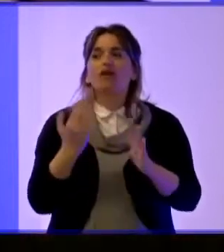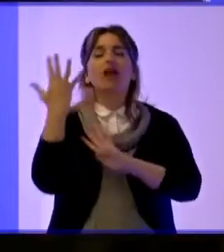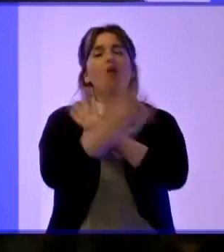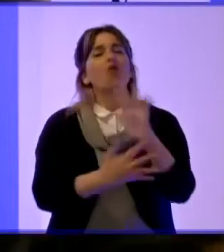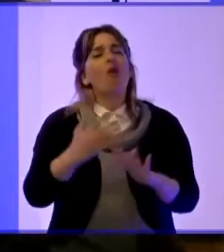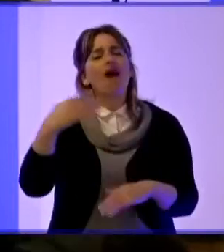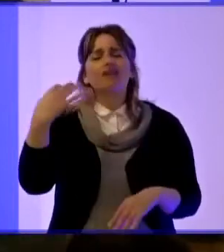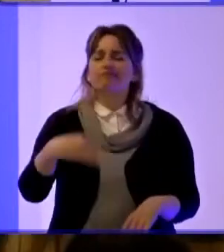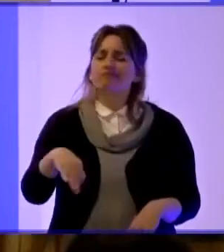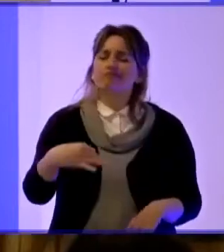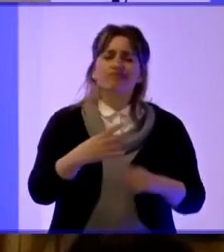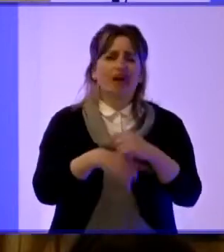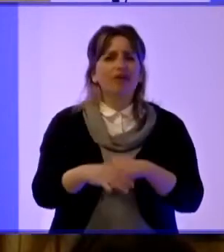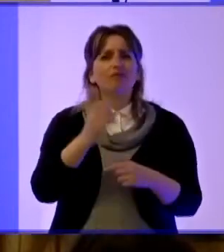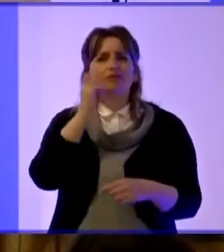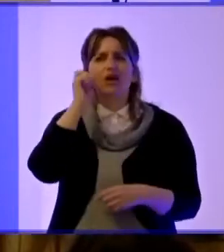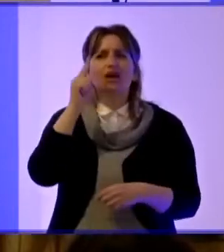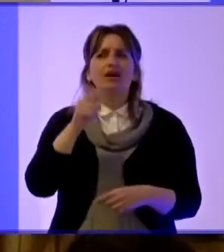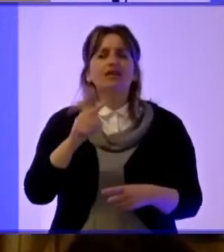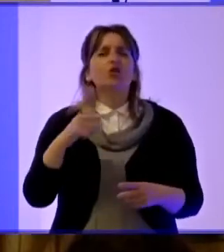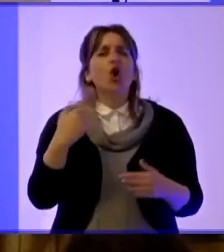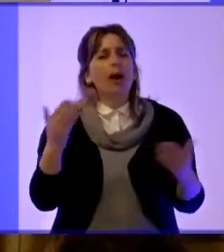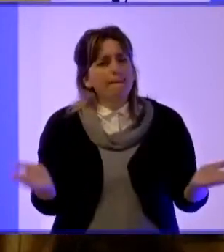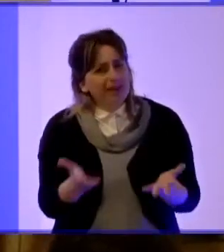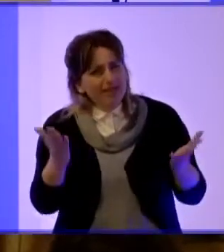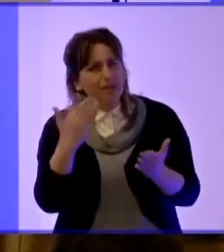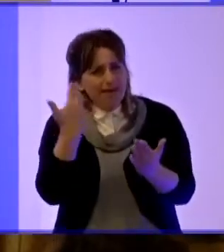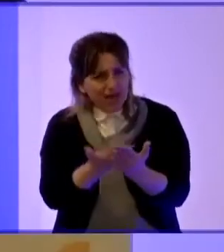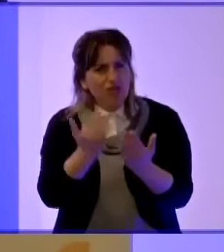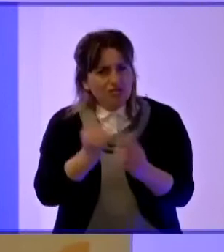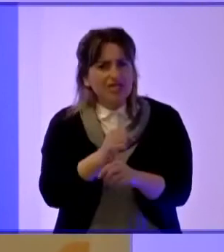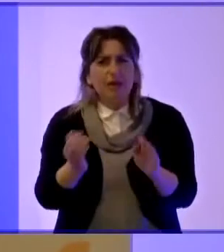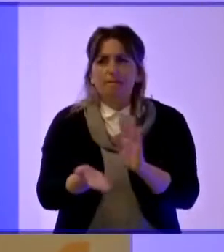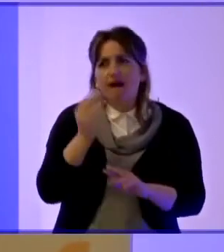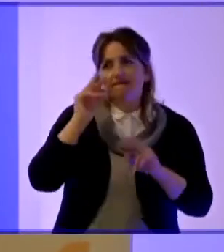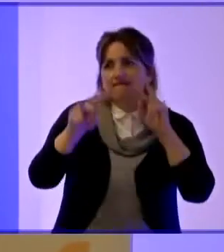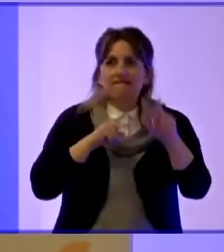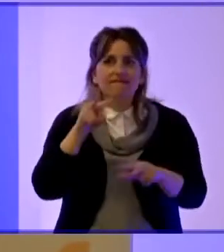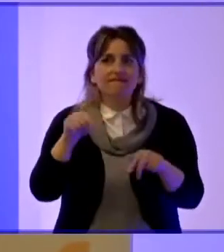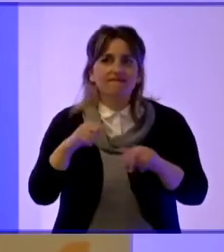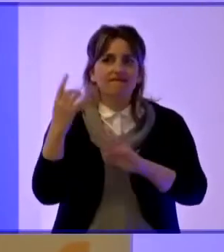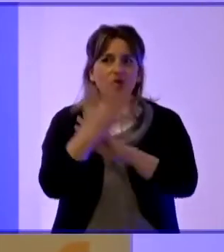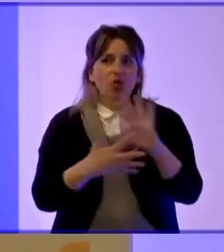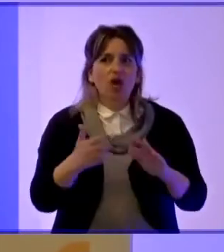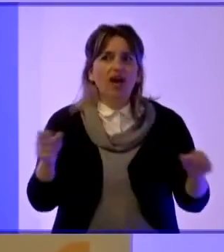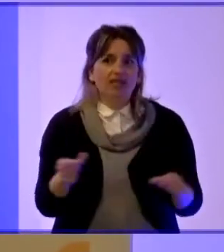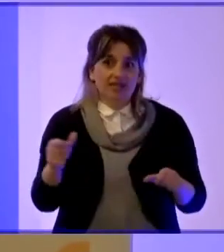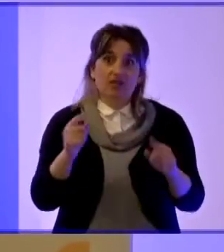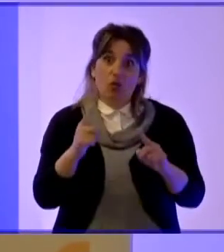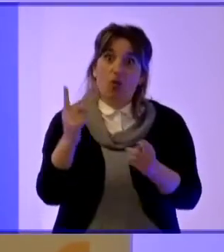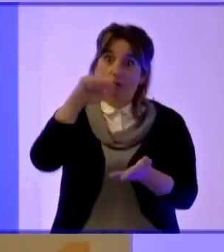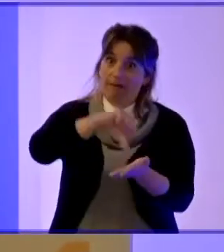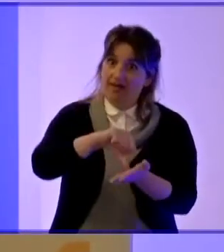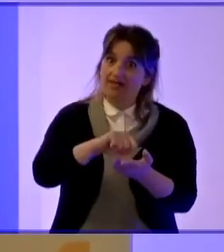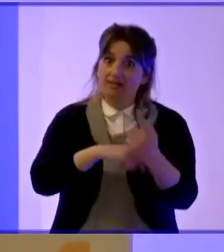talento exportable. Este tipo de emprendimientos nos ayudan también a generar una mayor visibilidad y a posicionar a Uruguay como un país